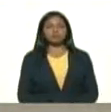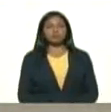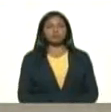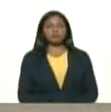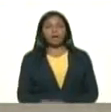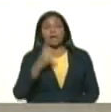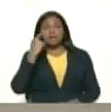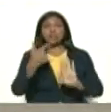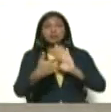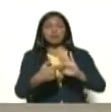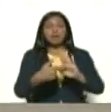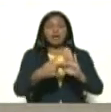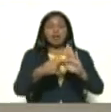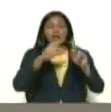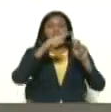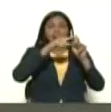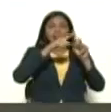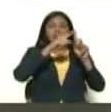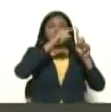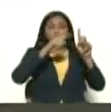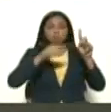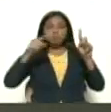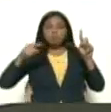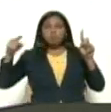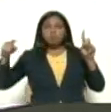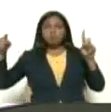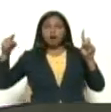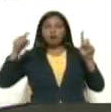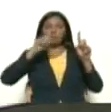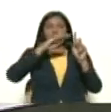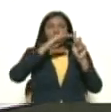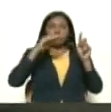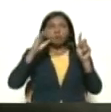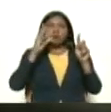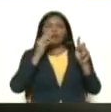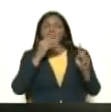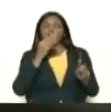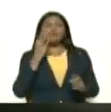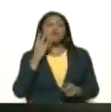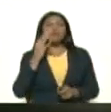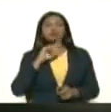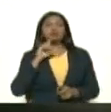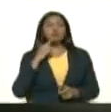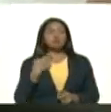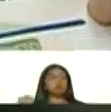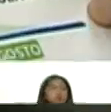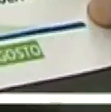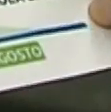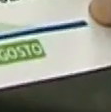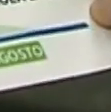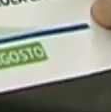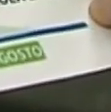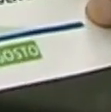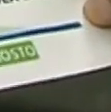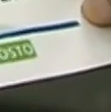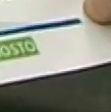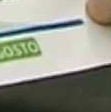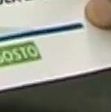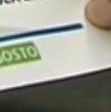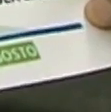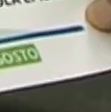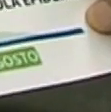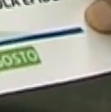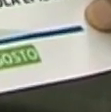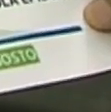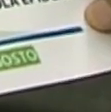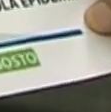aquí está la curva. Si nosotros no hubiéramos tomado las medidas que tomamos